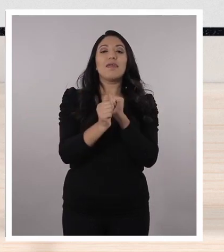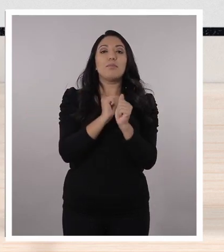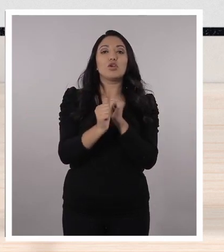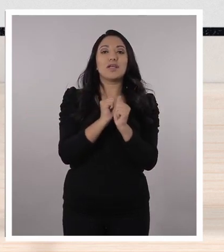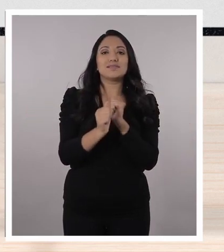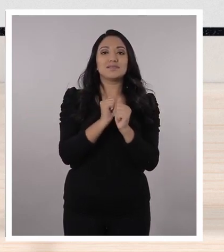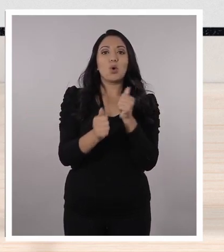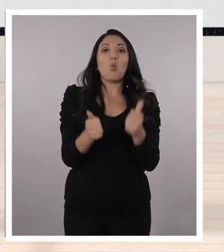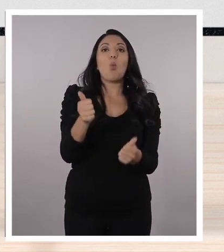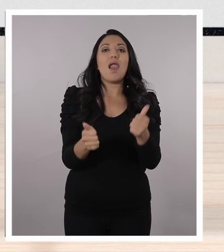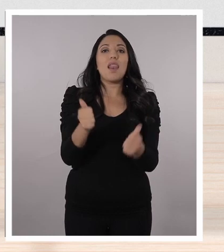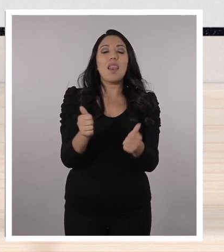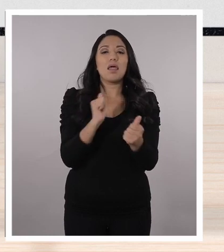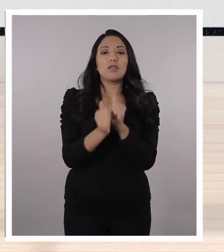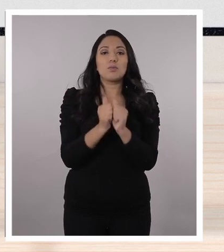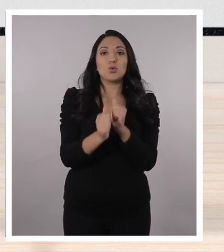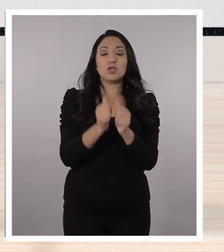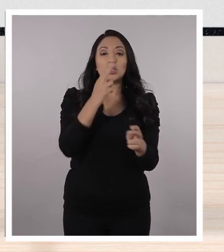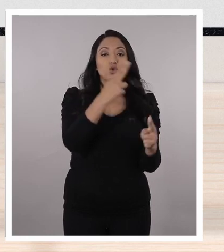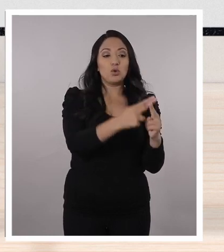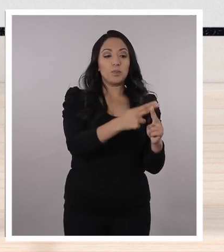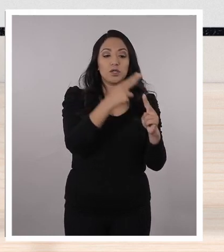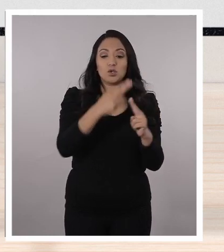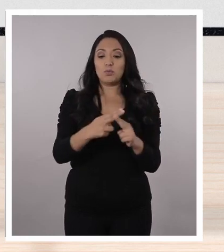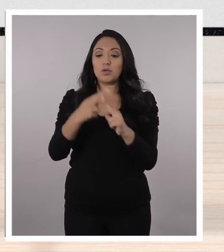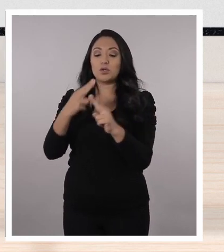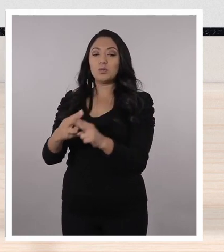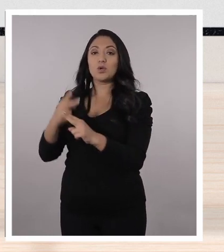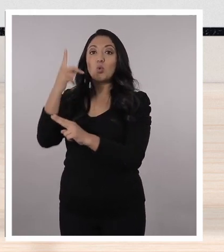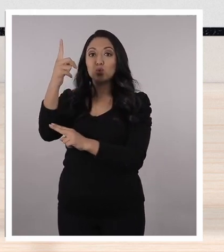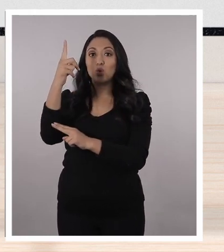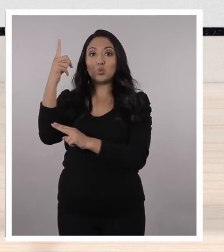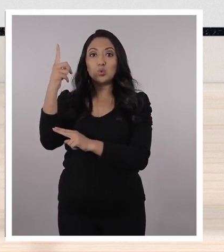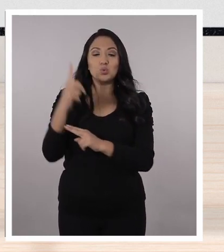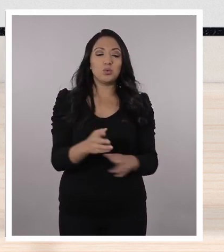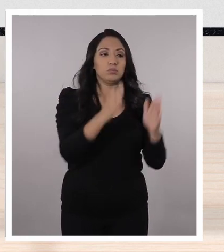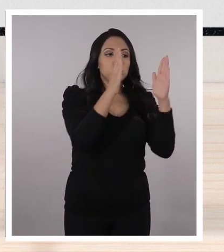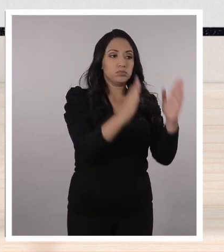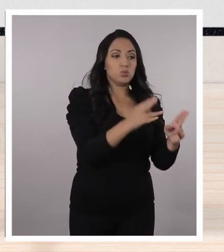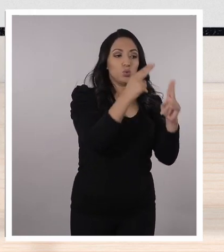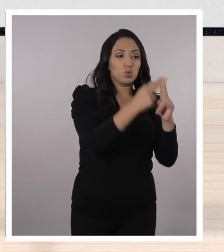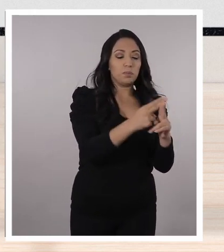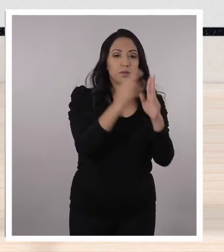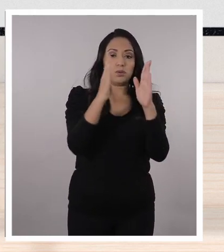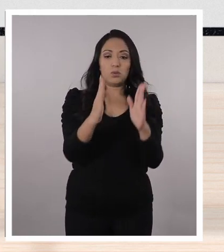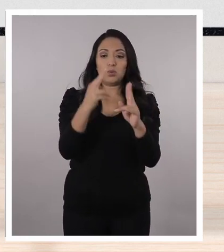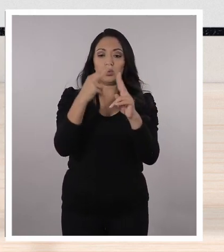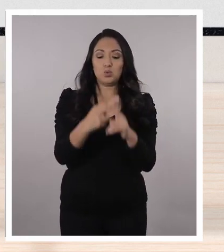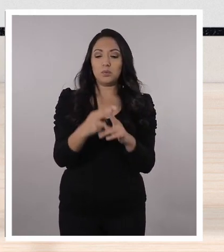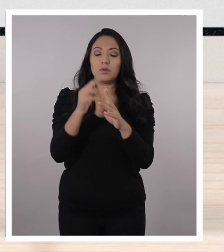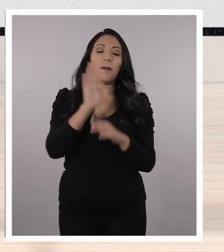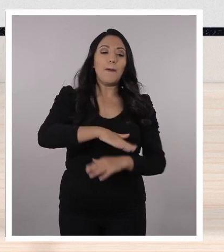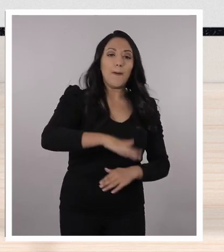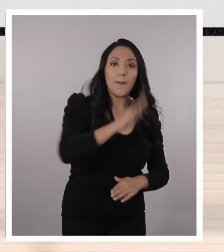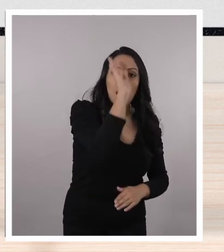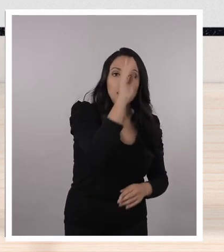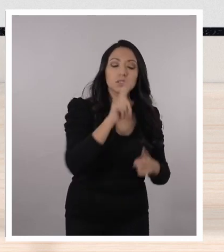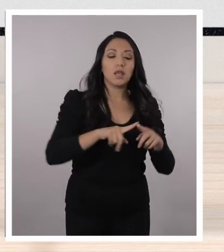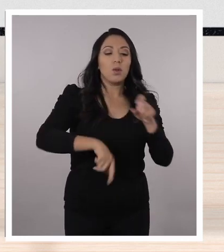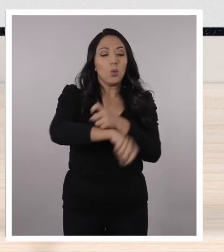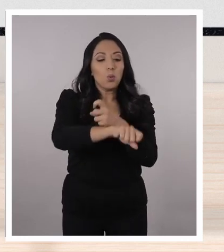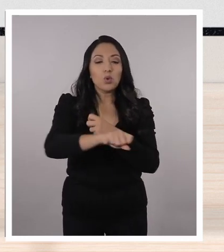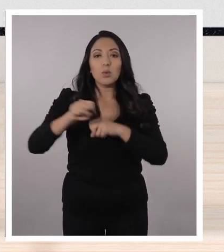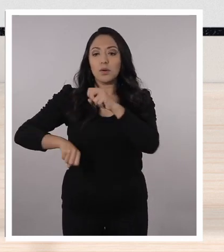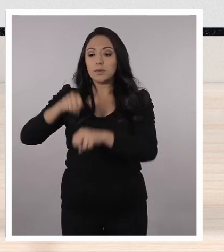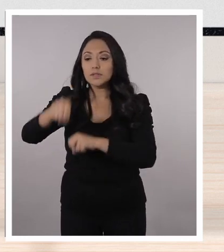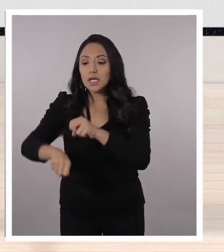los deportes. Cada deporte que los niños practican es una categoría de esta variable, es decir, el baloncesto,